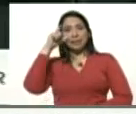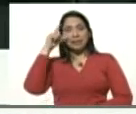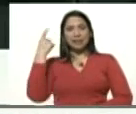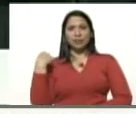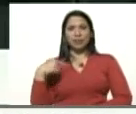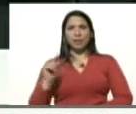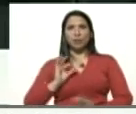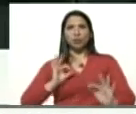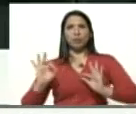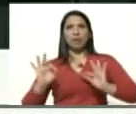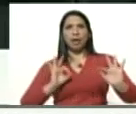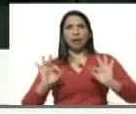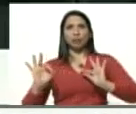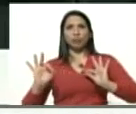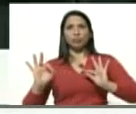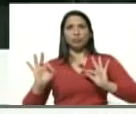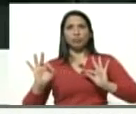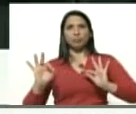obra teatral.